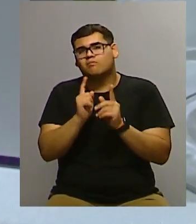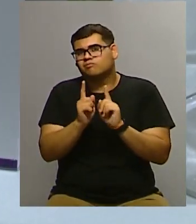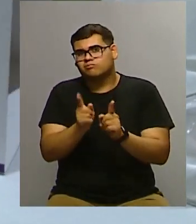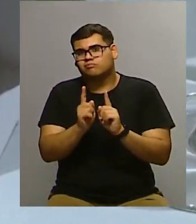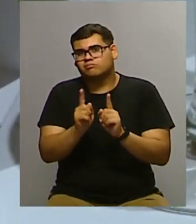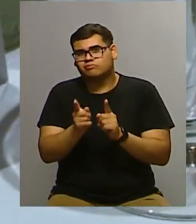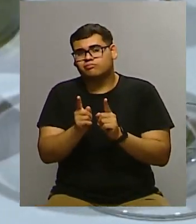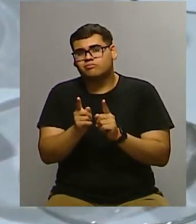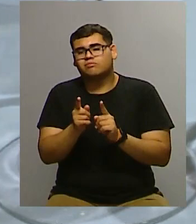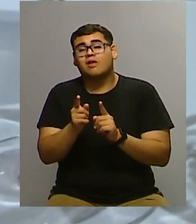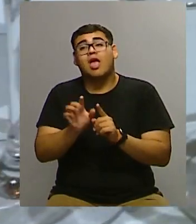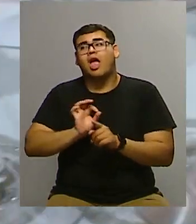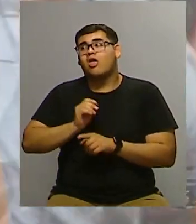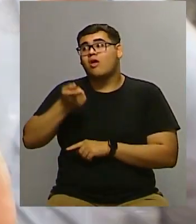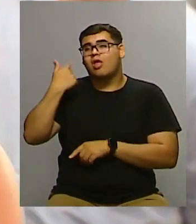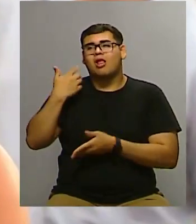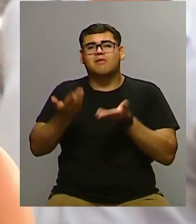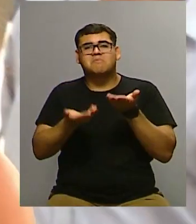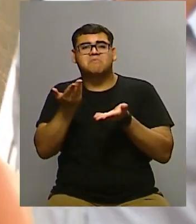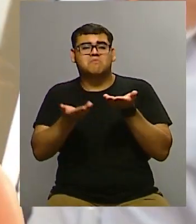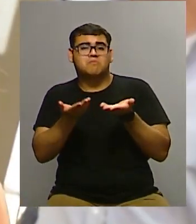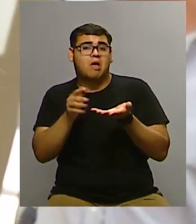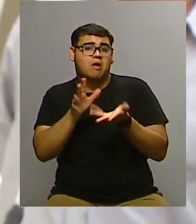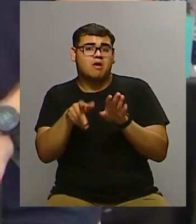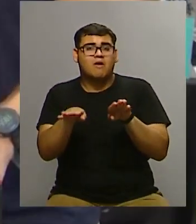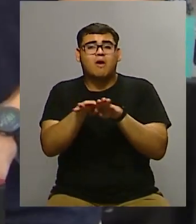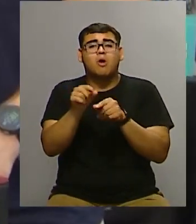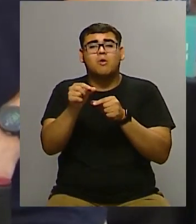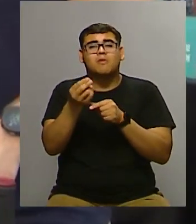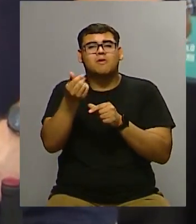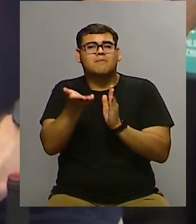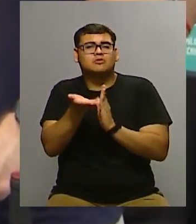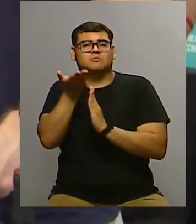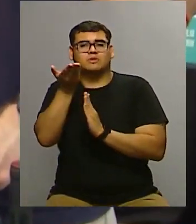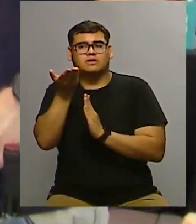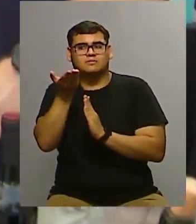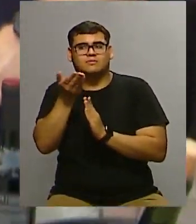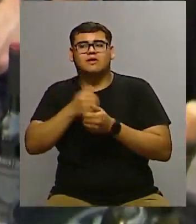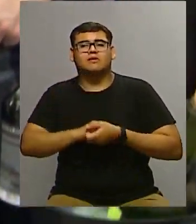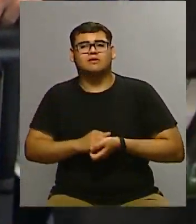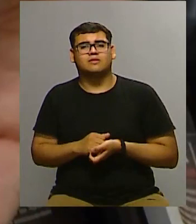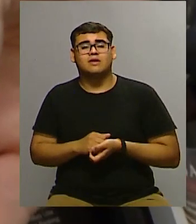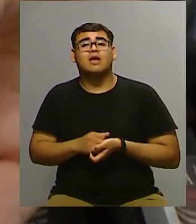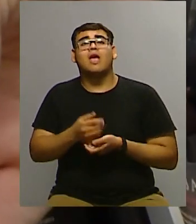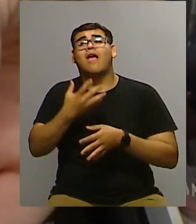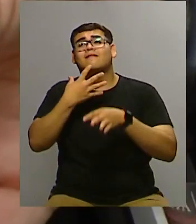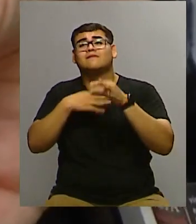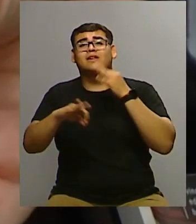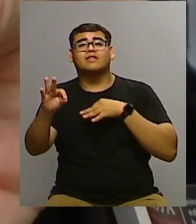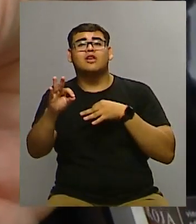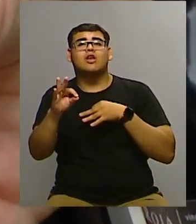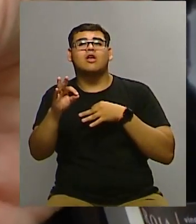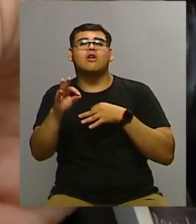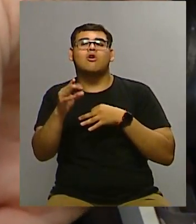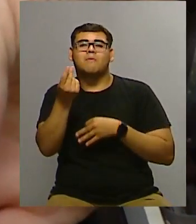a niveles del año anterior y ha crecido un poquito en precio. Es decir, estamos vendiendo con mejor valor.